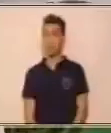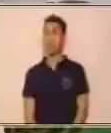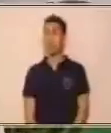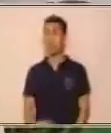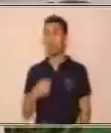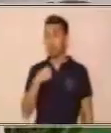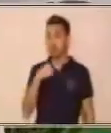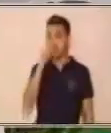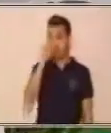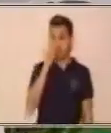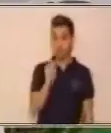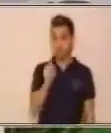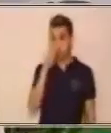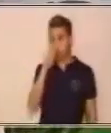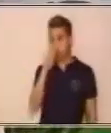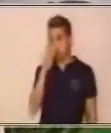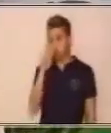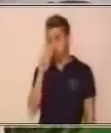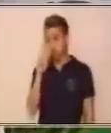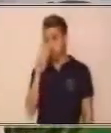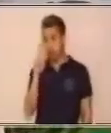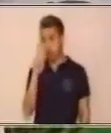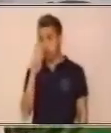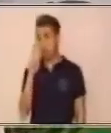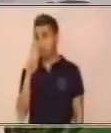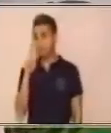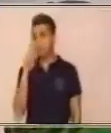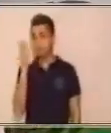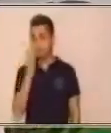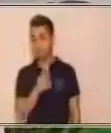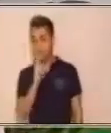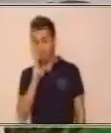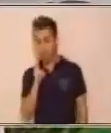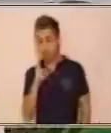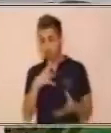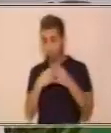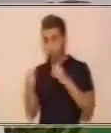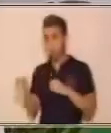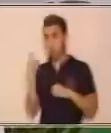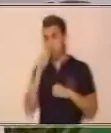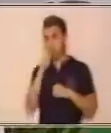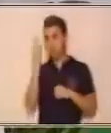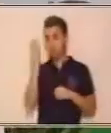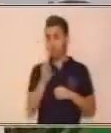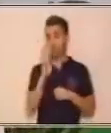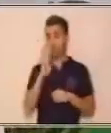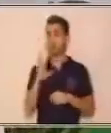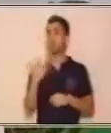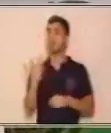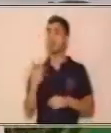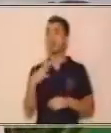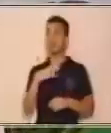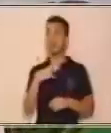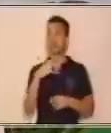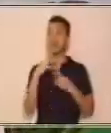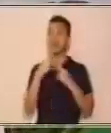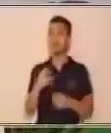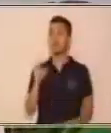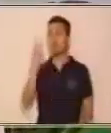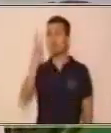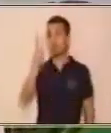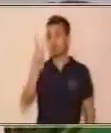medio dentro de un cuarto, voy a obtener como resultado 2. Veámoslo